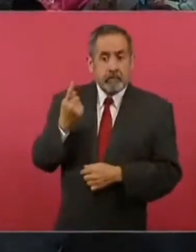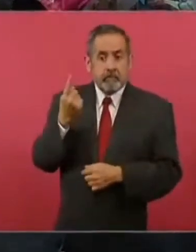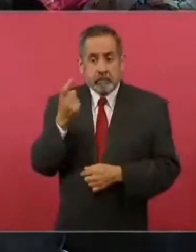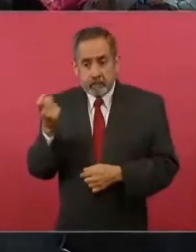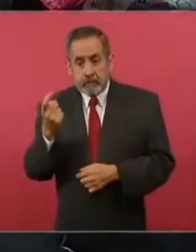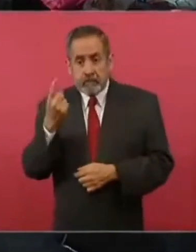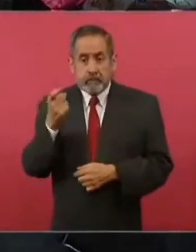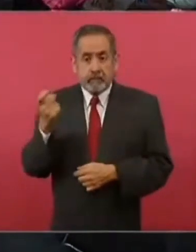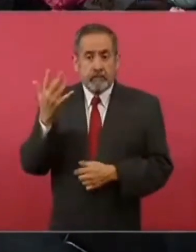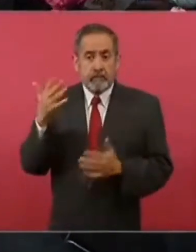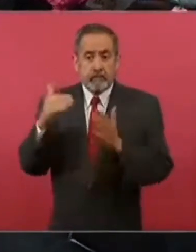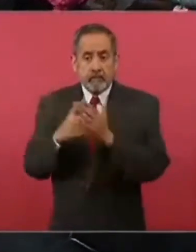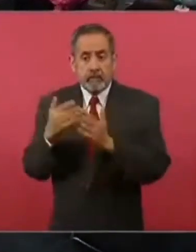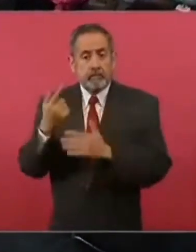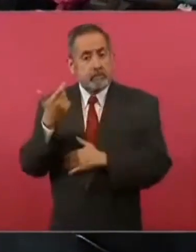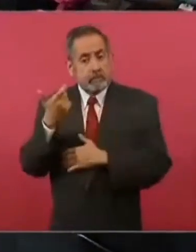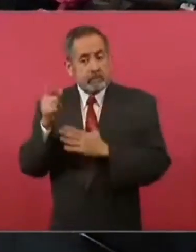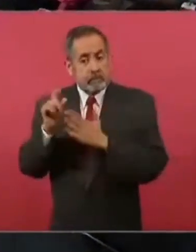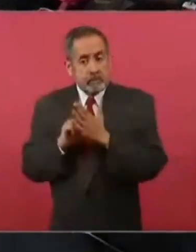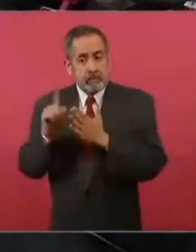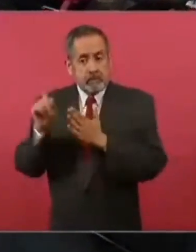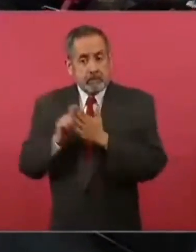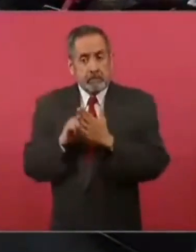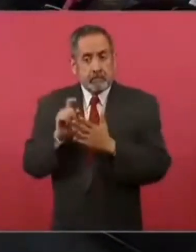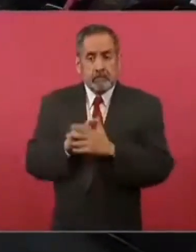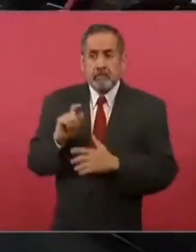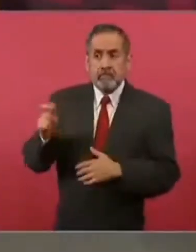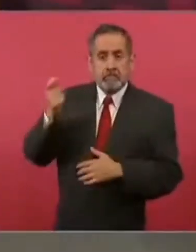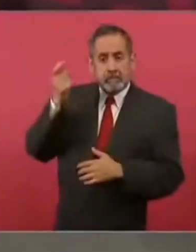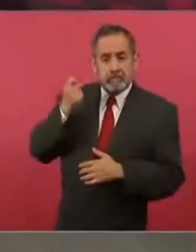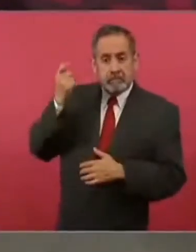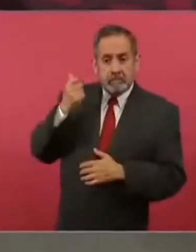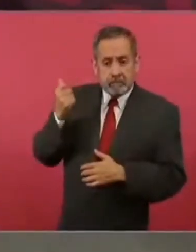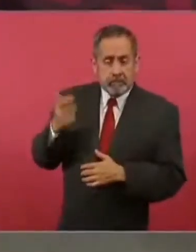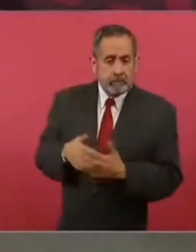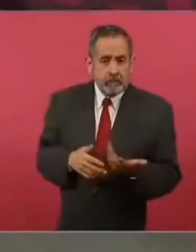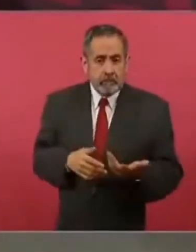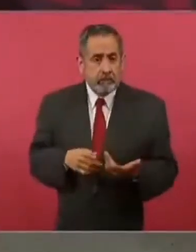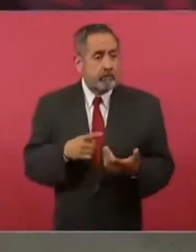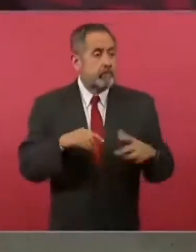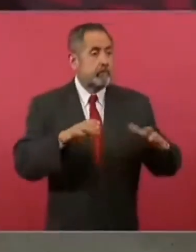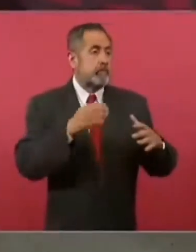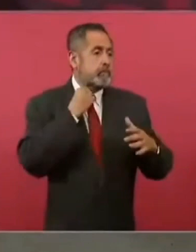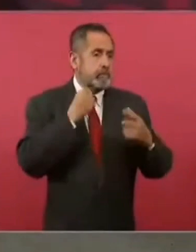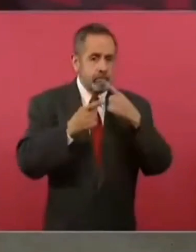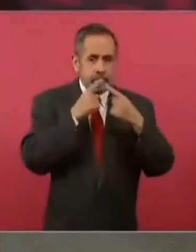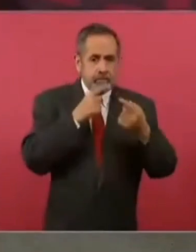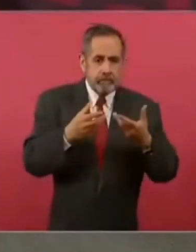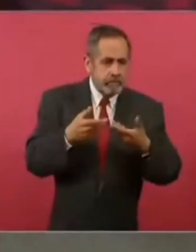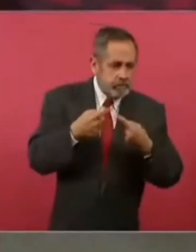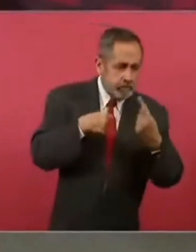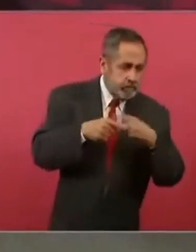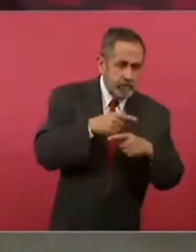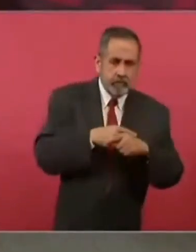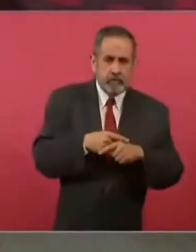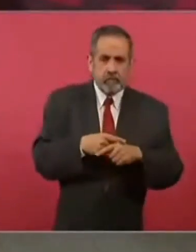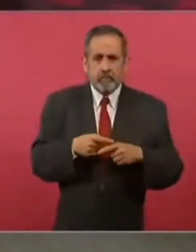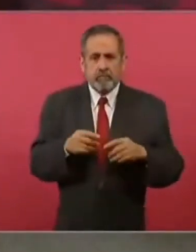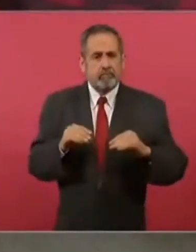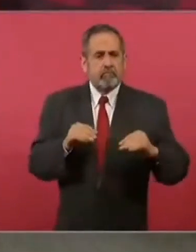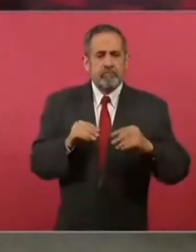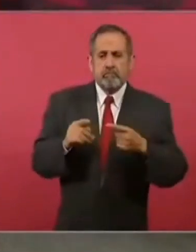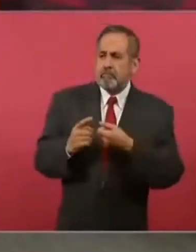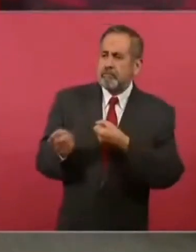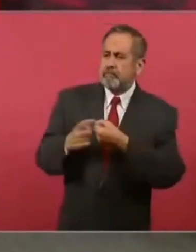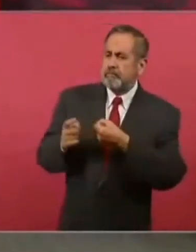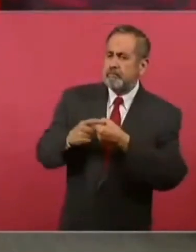pesos mensuales, y habían despachos de abogados que llegaban a manejar